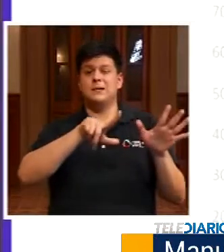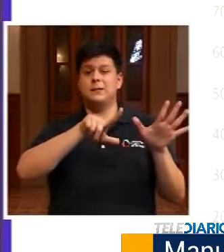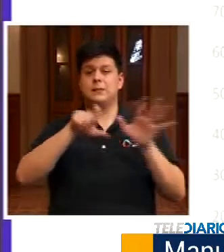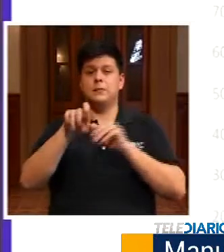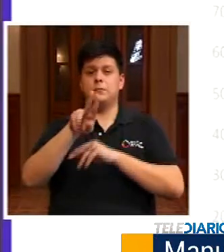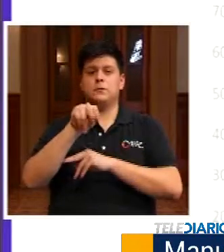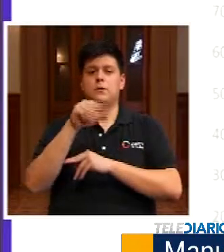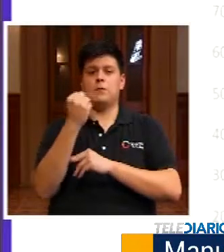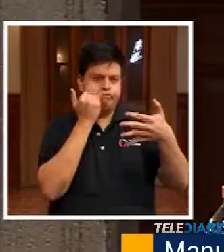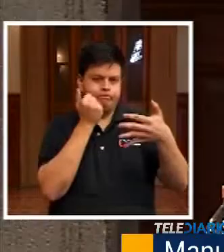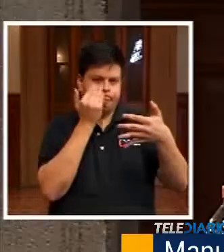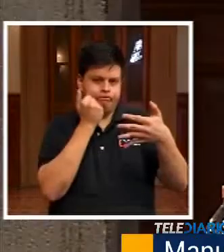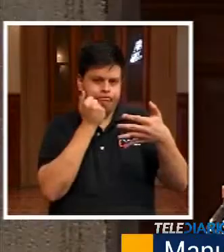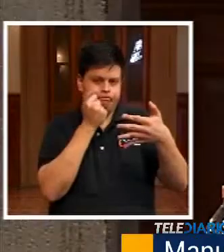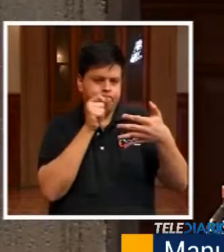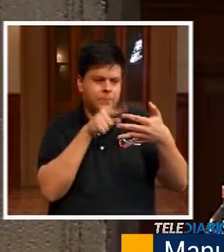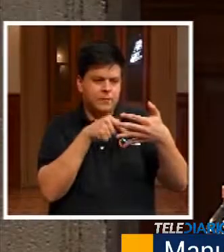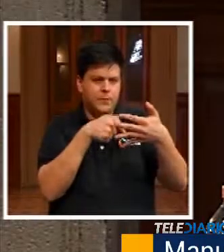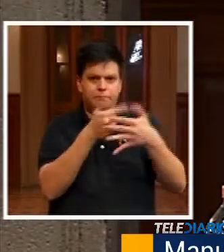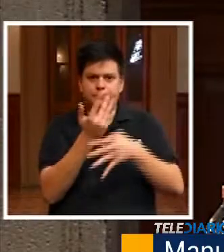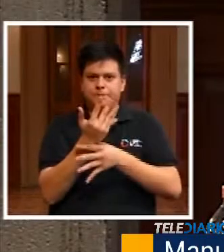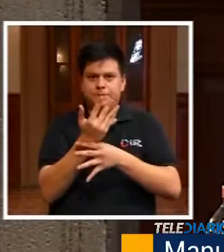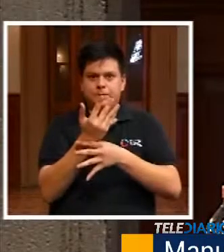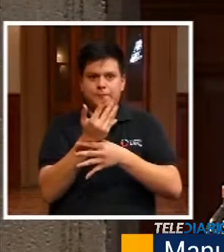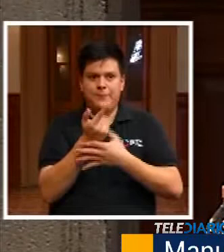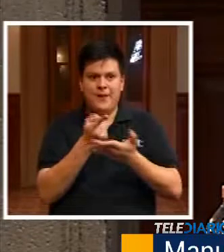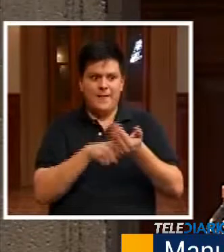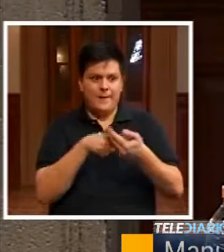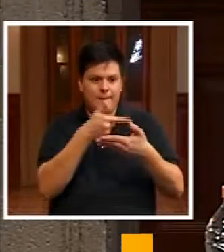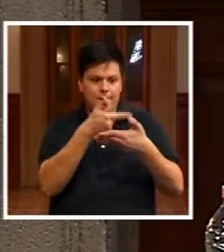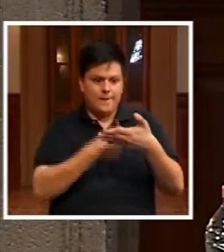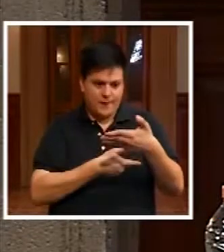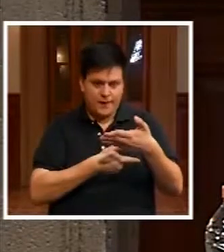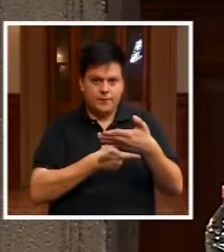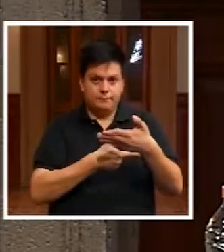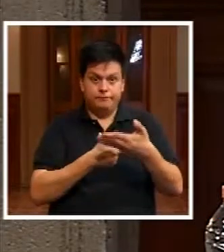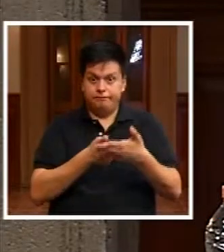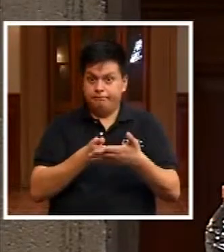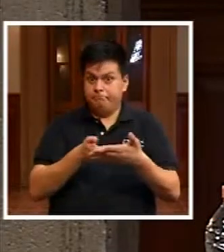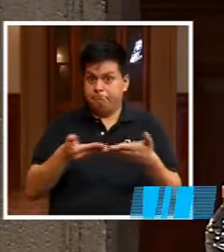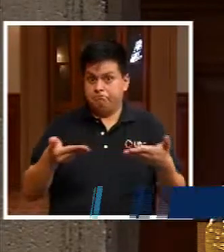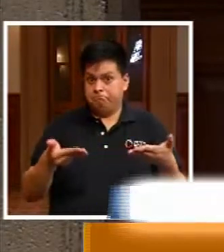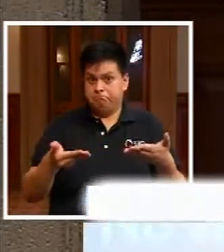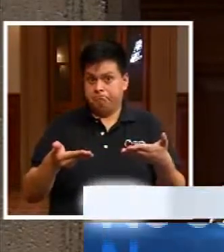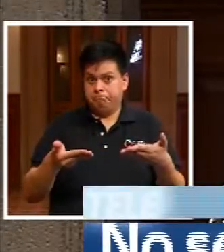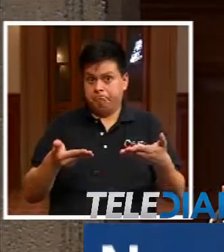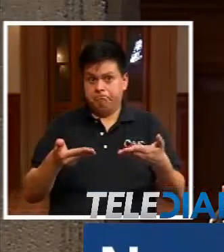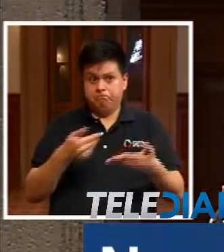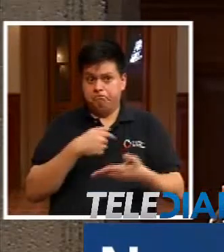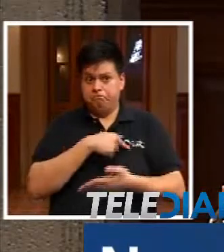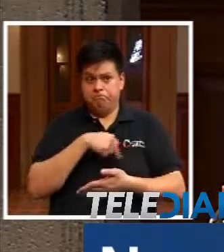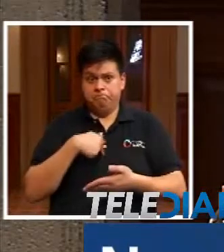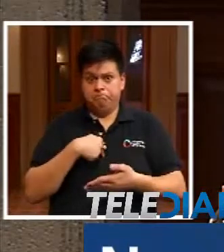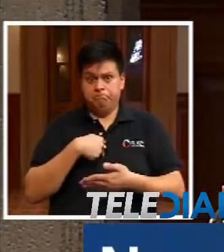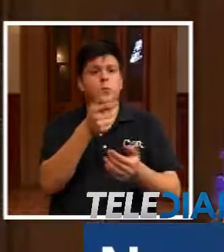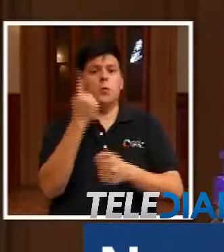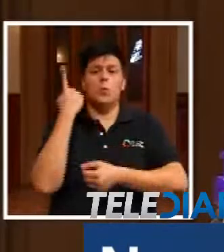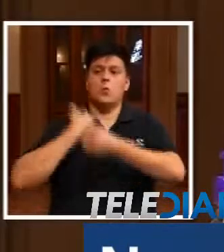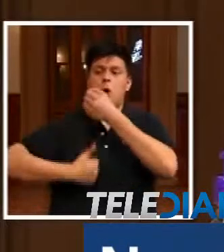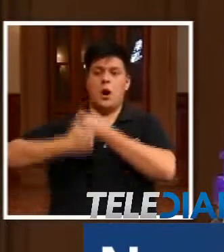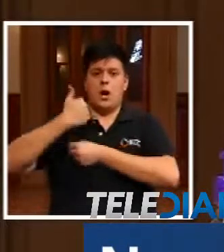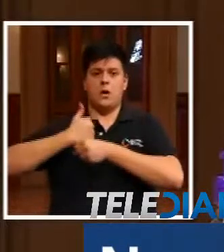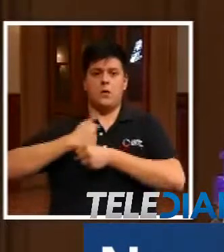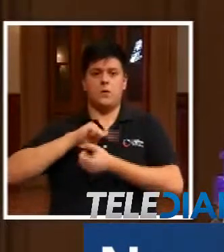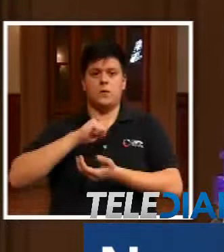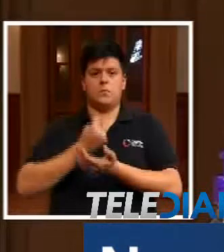168.789 personas. Este miércoles, el titular de salud estuvo acompañado de su homóloga de Tamaulipas, Gloria Molina,